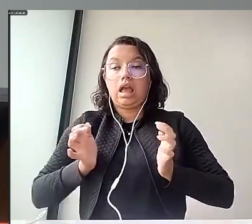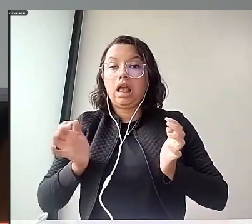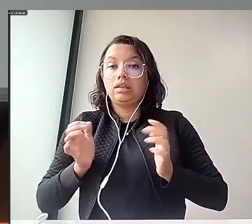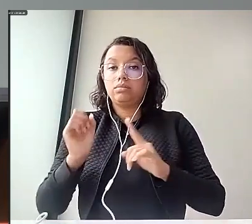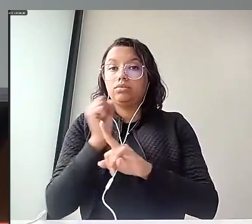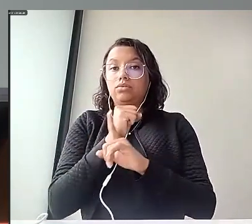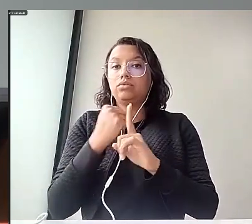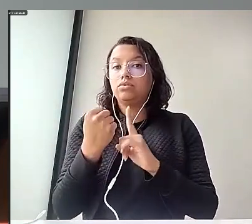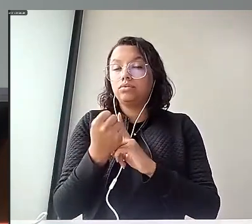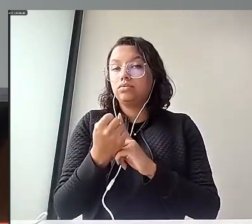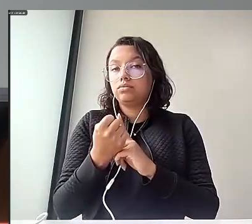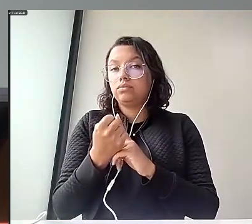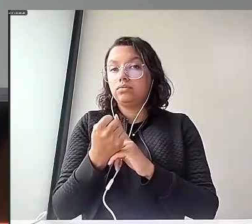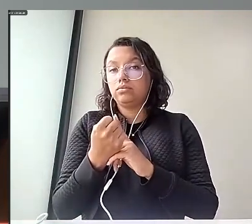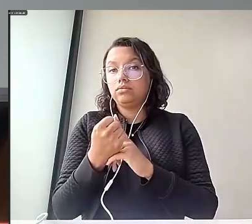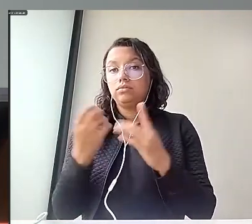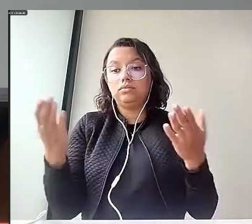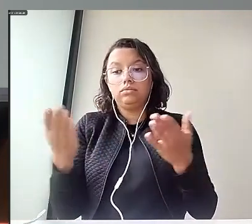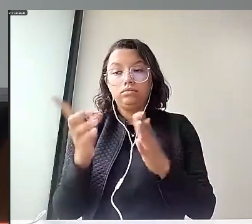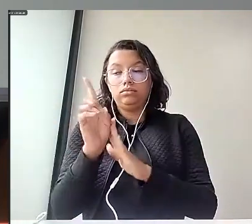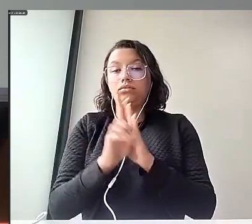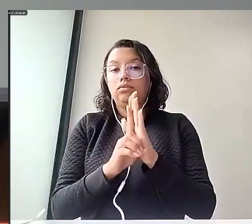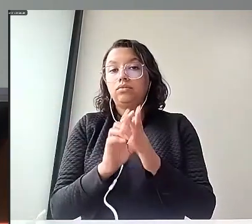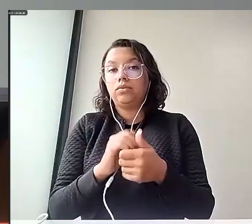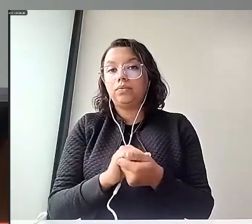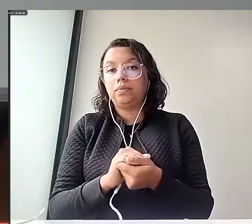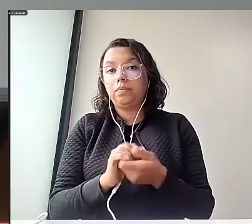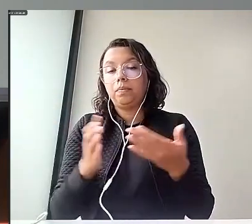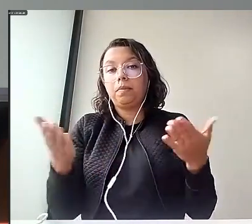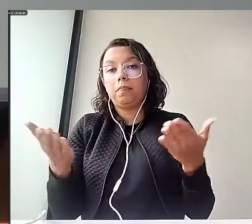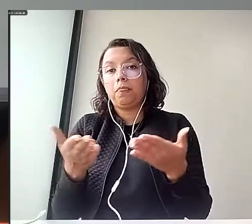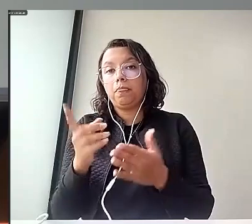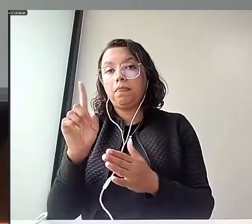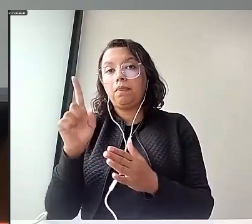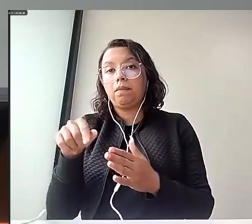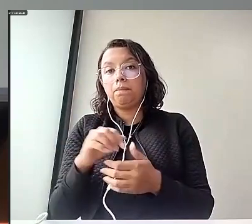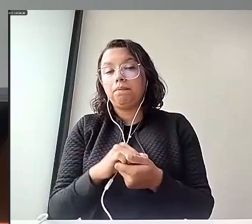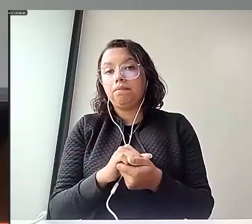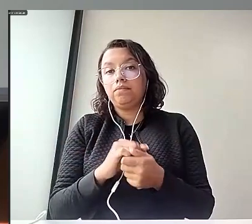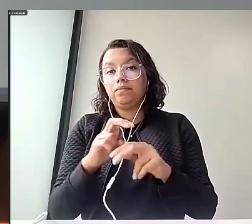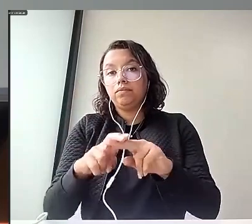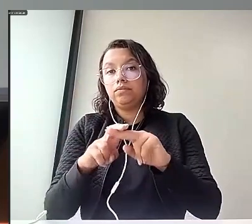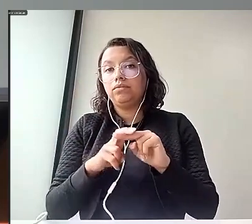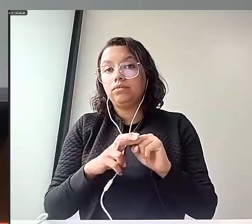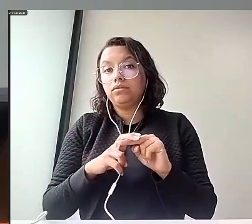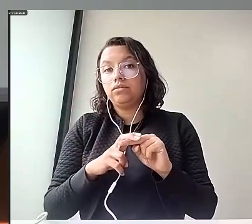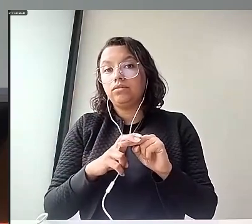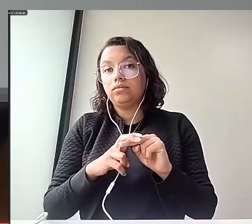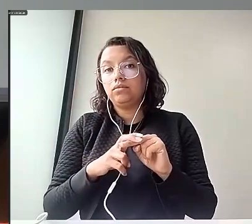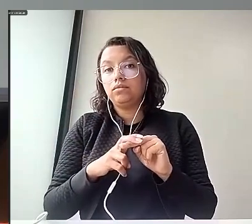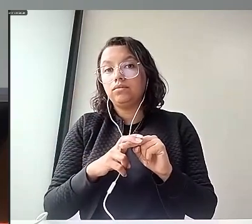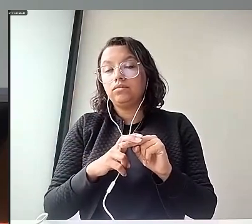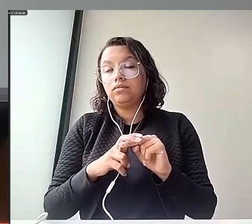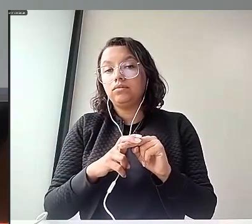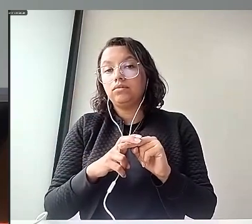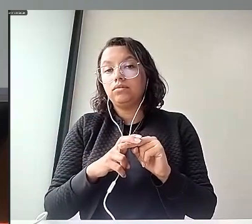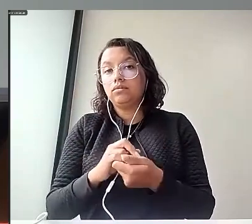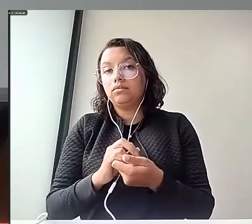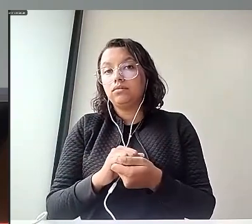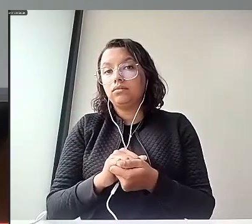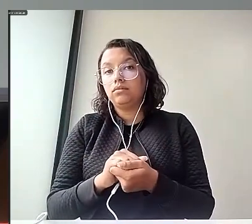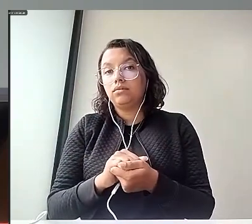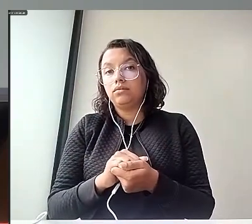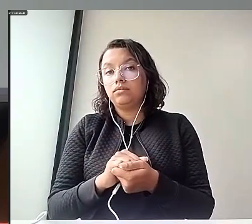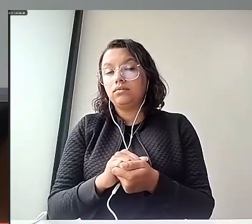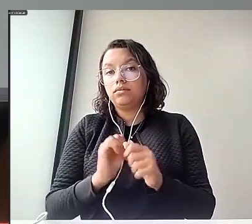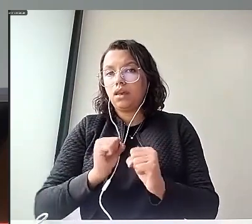de esos derechos. Y eso es debido a que se toma en cuenta, pero es un